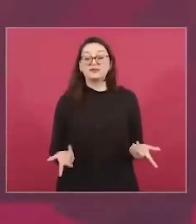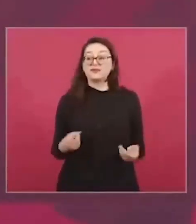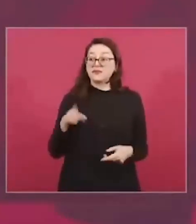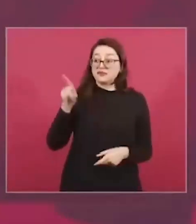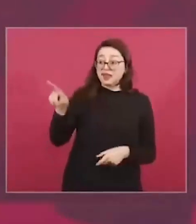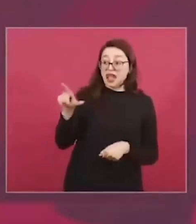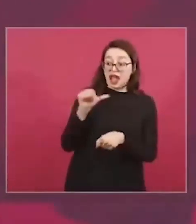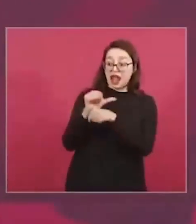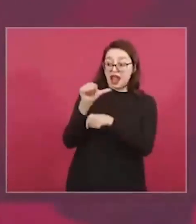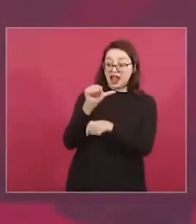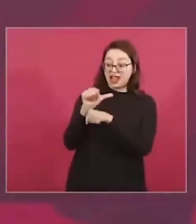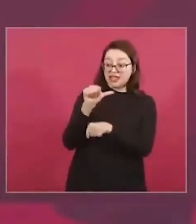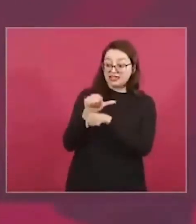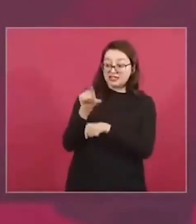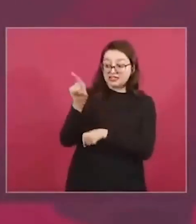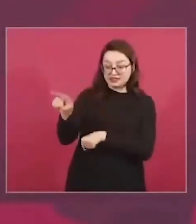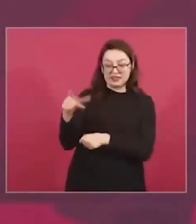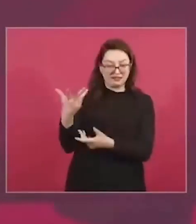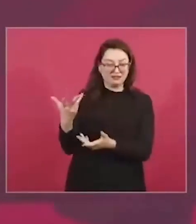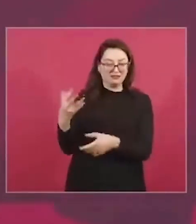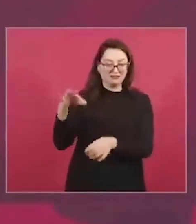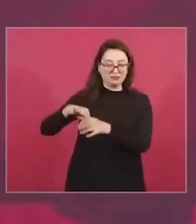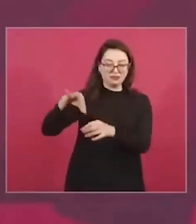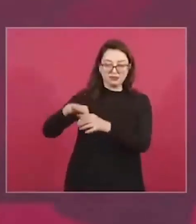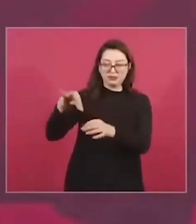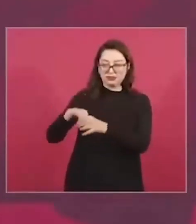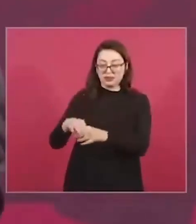topada a prácticamente